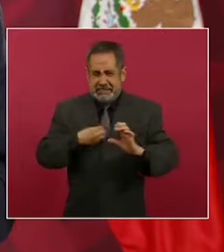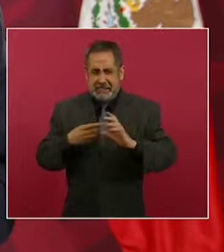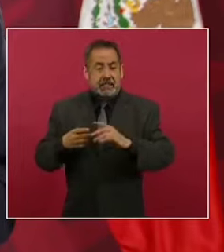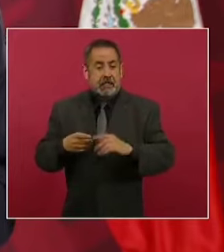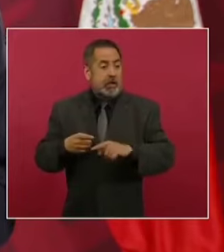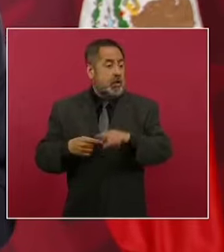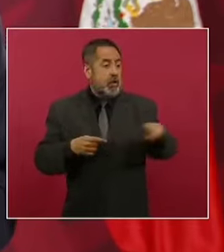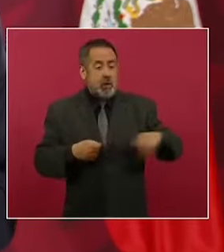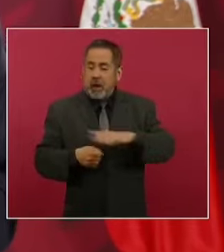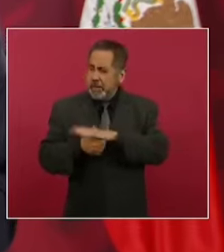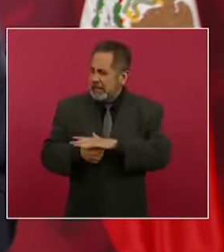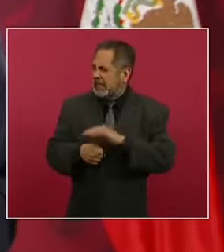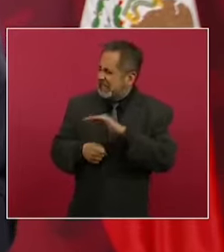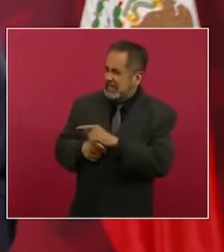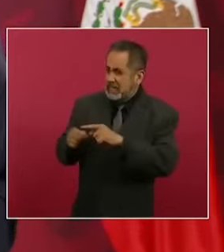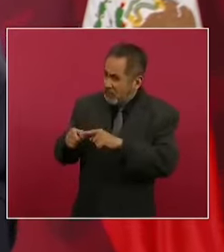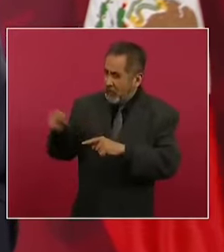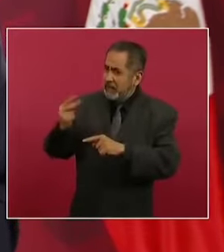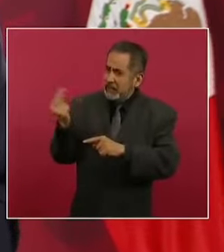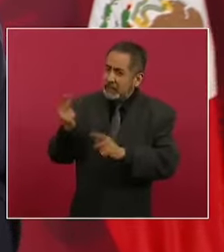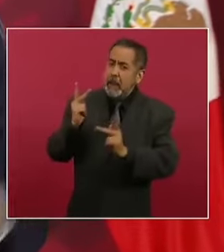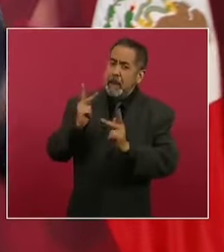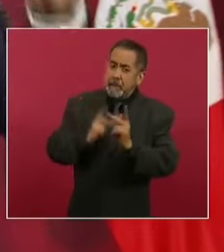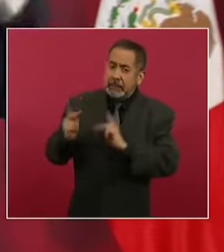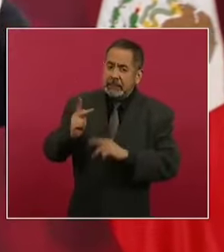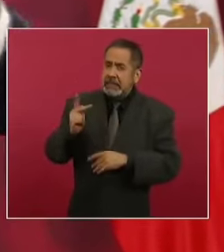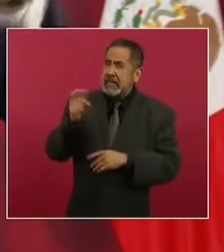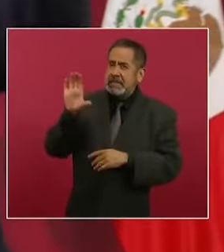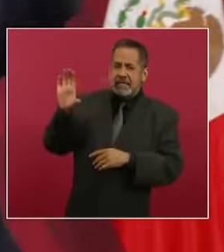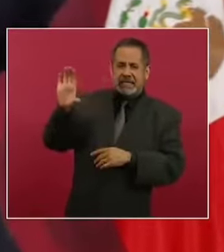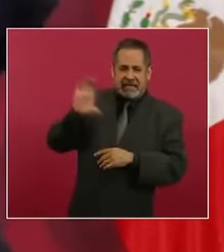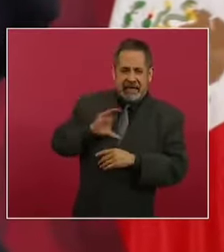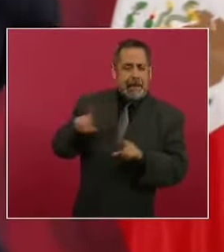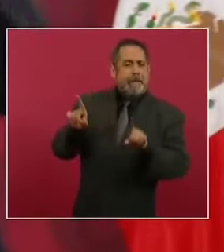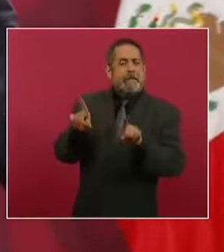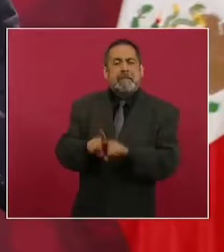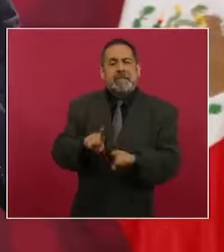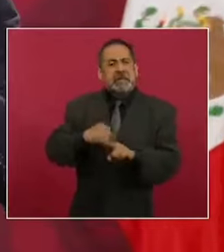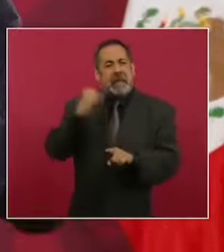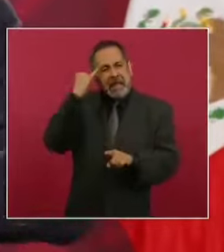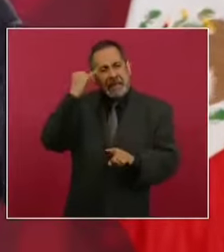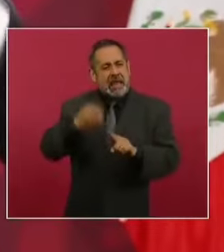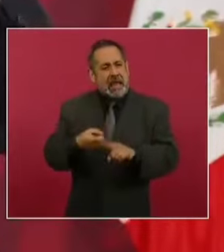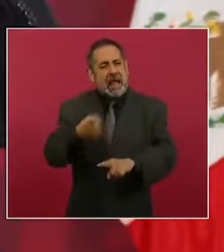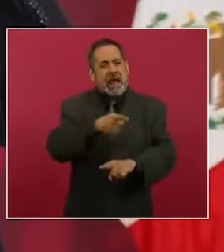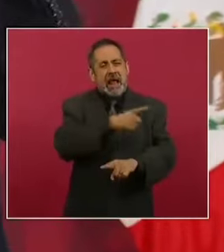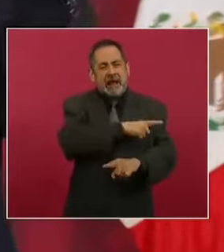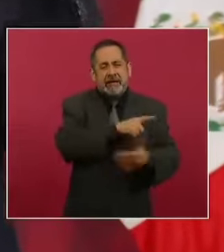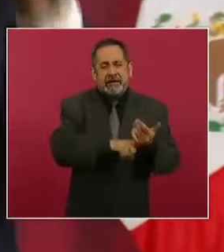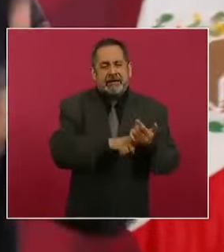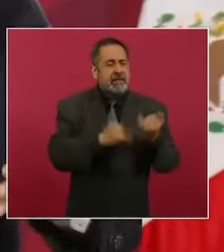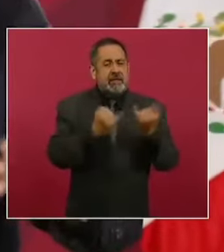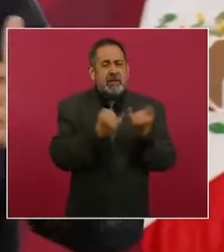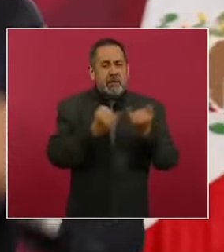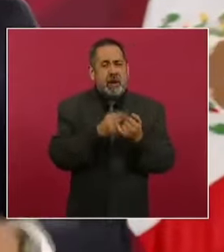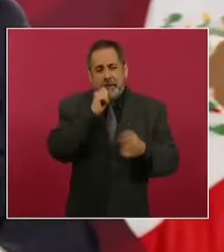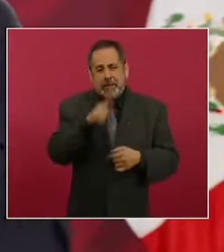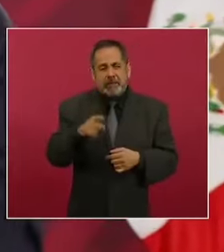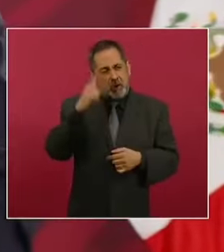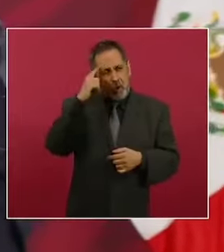y se refirió a las críticas que le han lanzado algunos porque es la mitad de los sufragios que le dieron los ciudadanos en